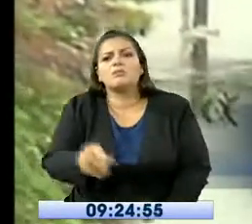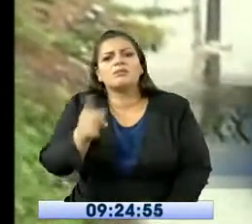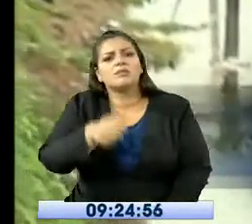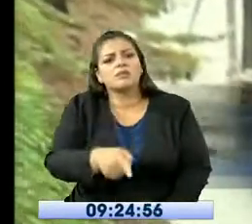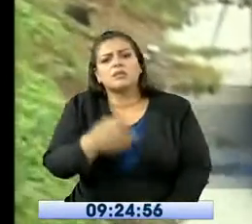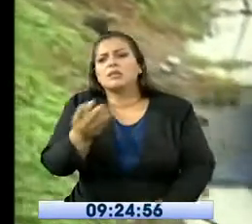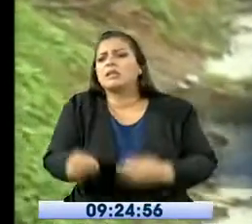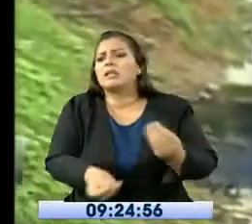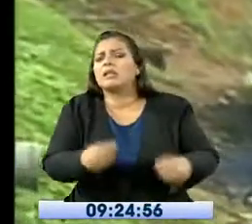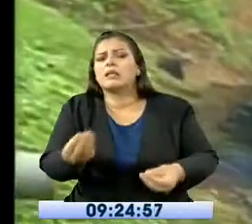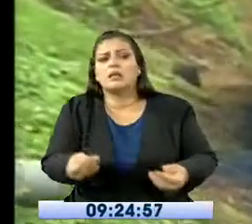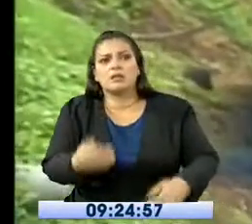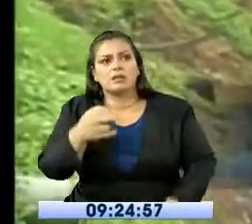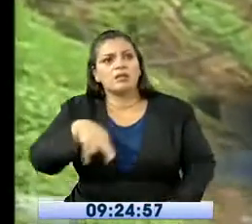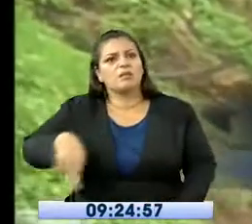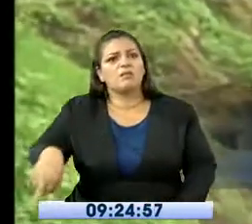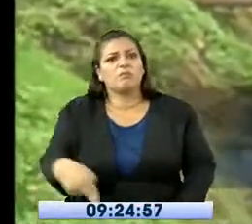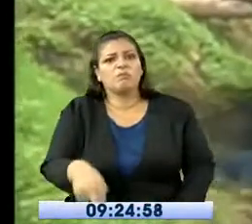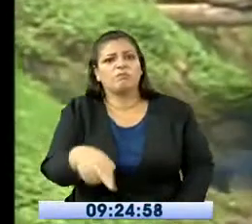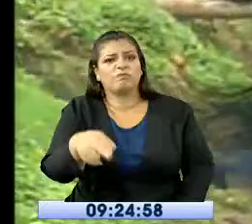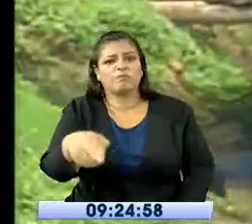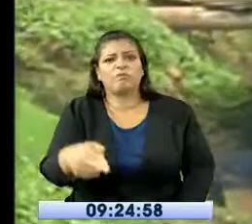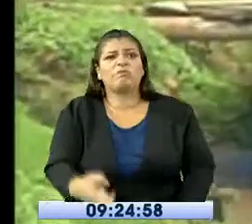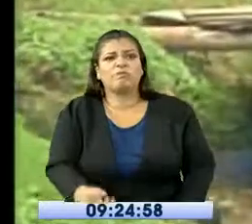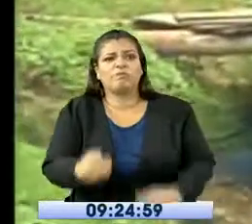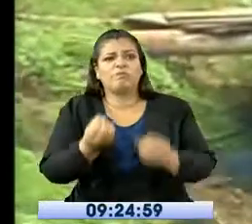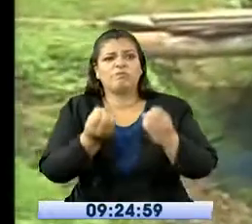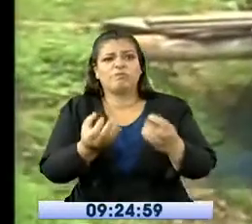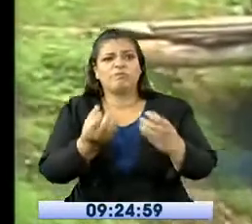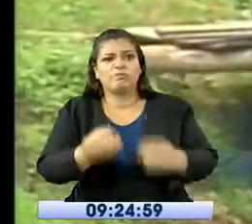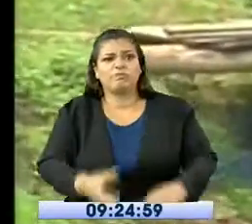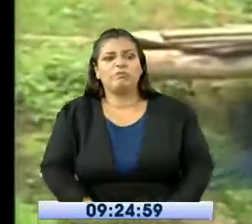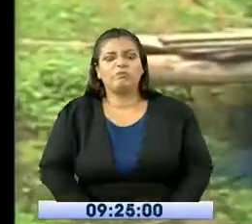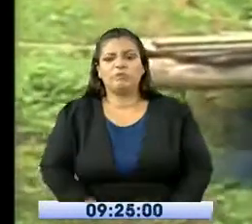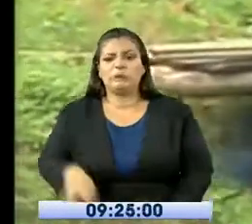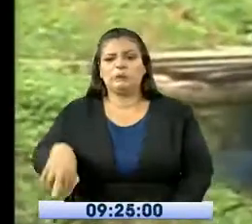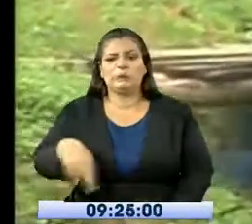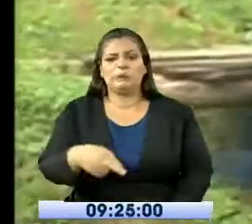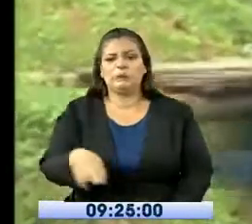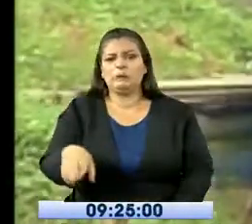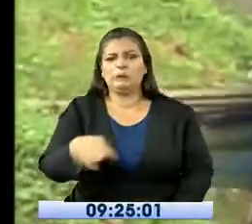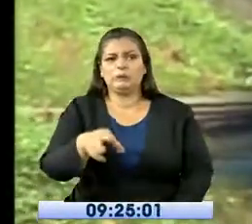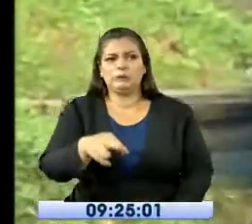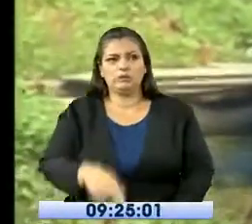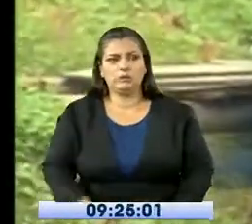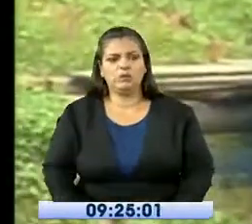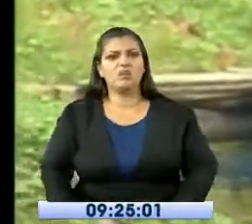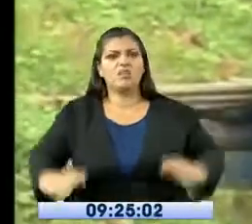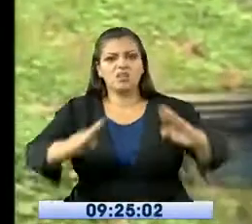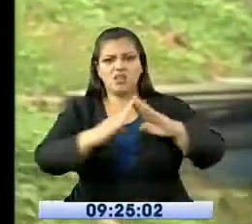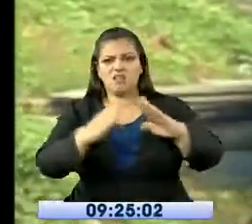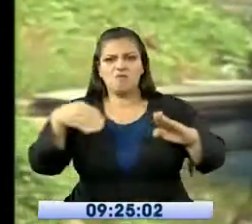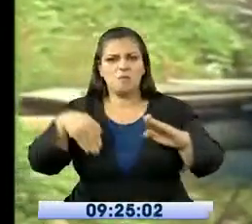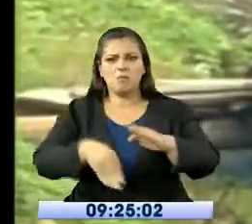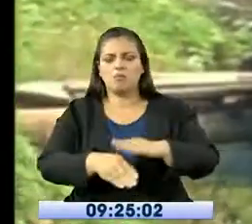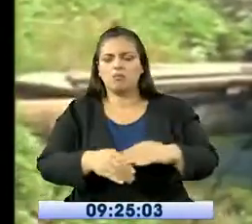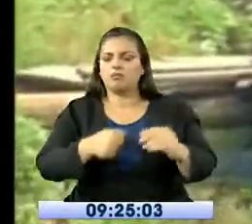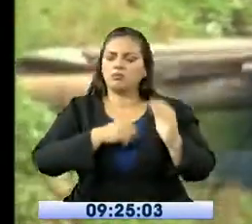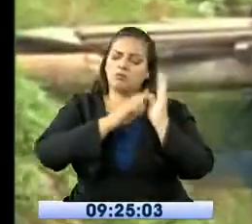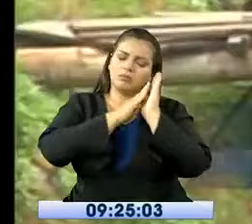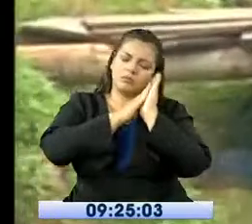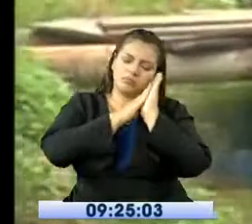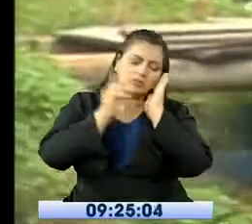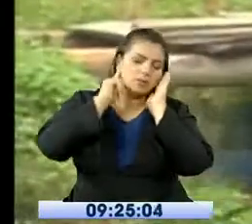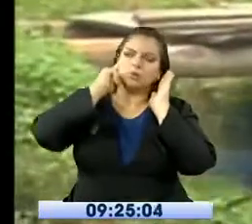porque las ratas no los quieren subir. ¿De qué vale que uno ponga veneno y las ratas aquí se suben a la casa? Uno no puede dormir aquí.